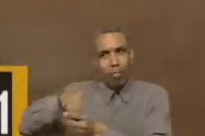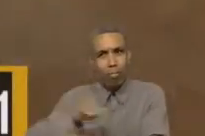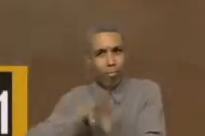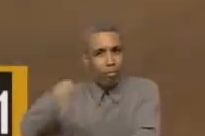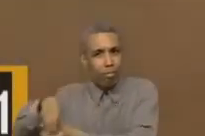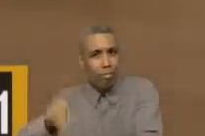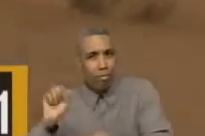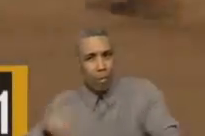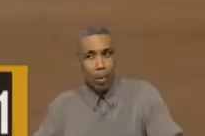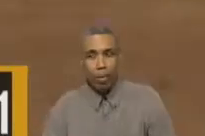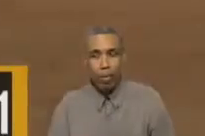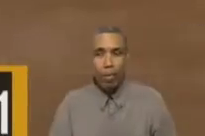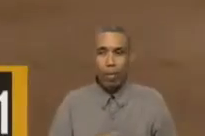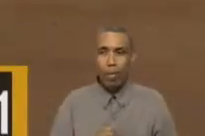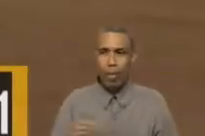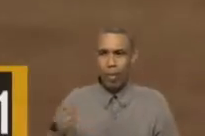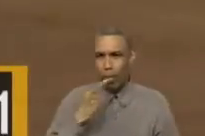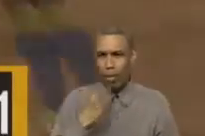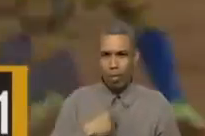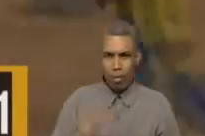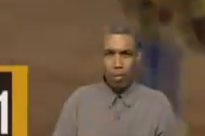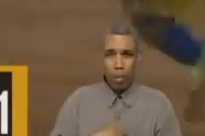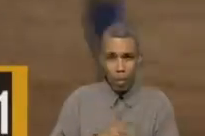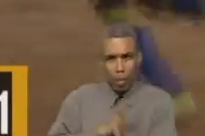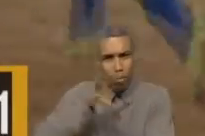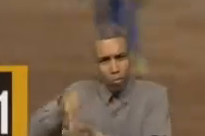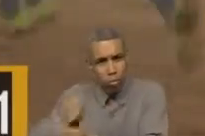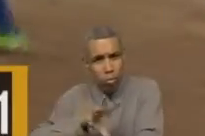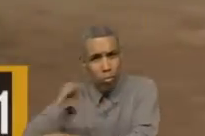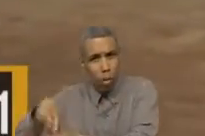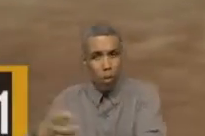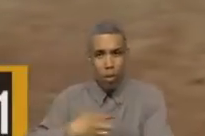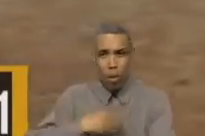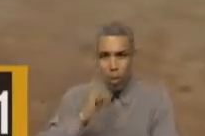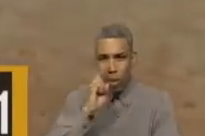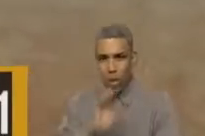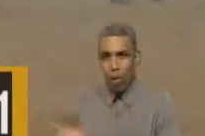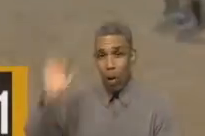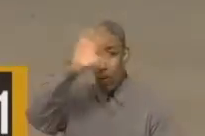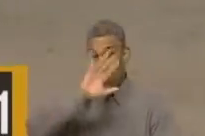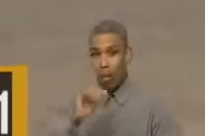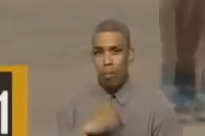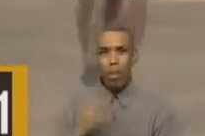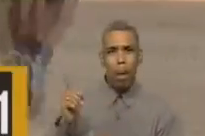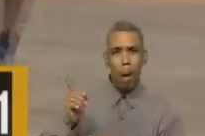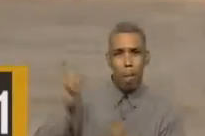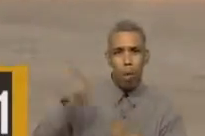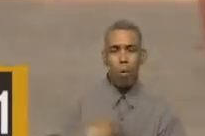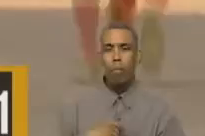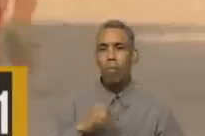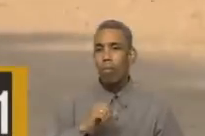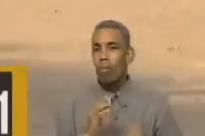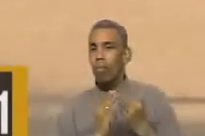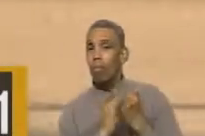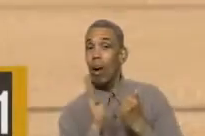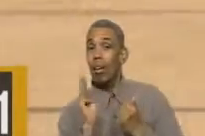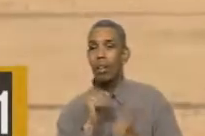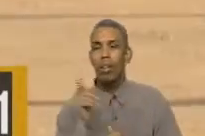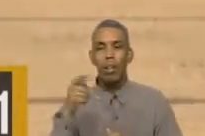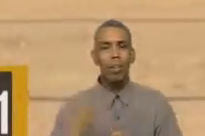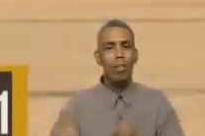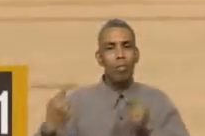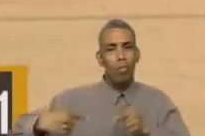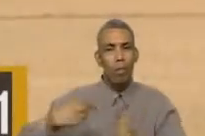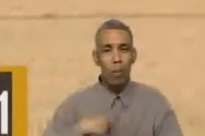tiene una serie de compromisos nacionales por cumplir. El club está a la espera para viajar a Barranquilla, para enfrentar al Junior y al